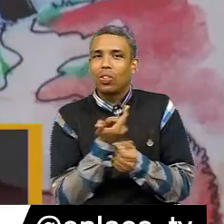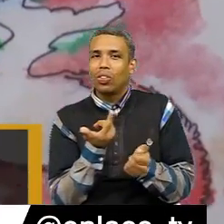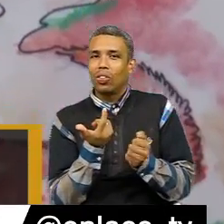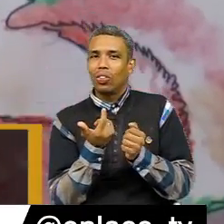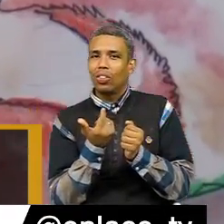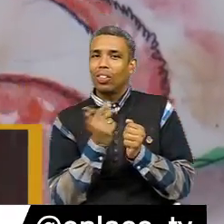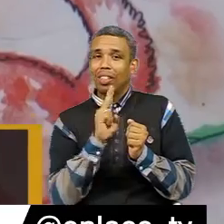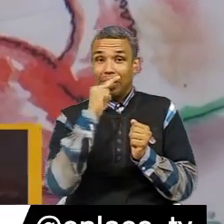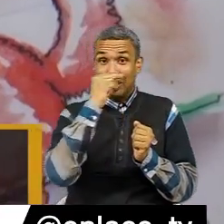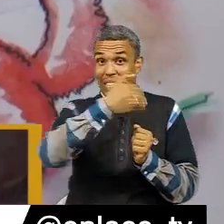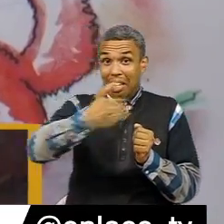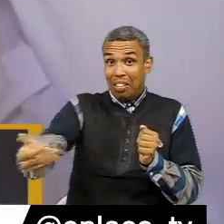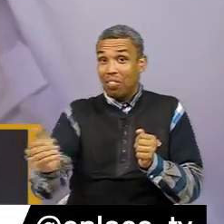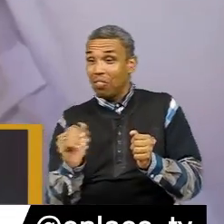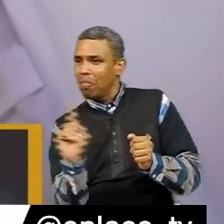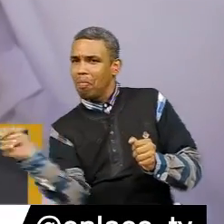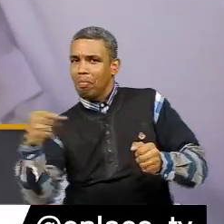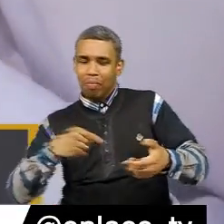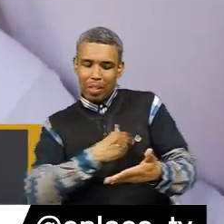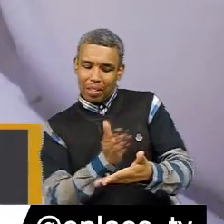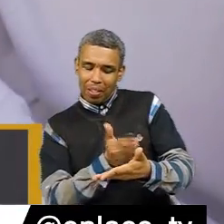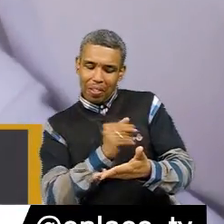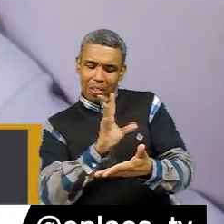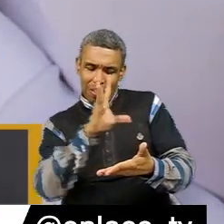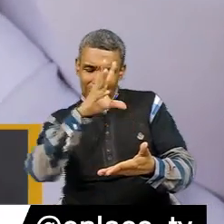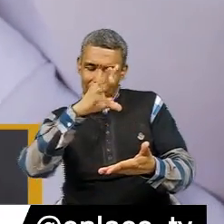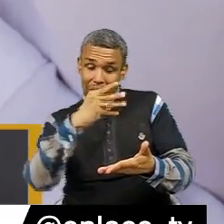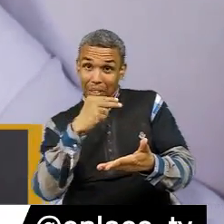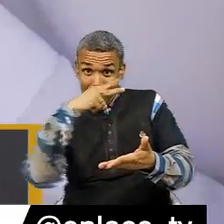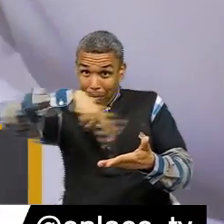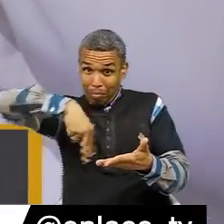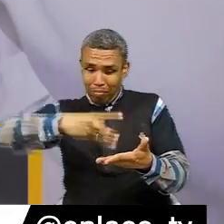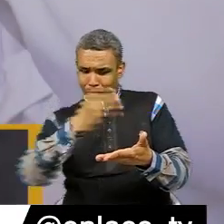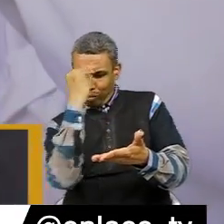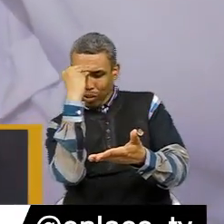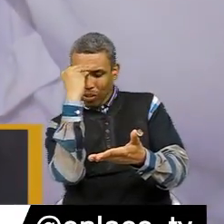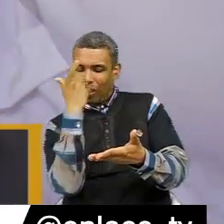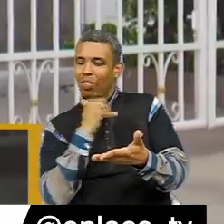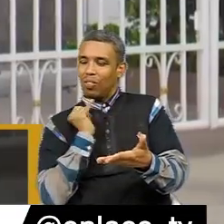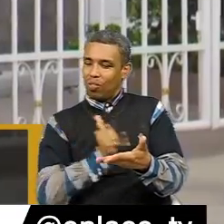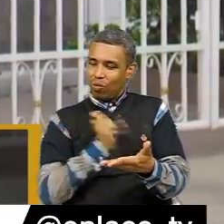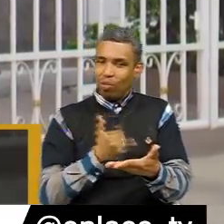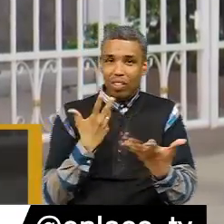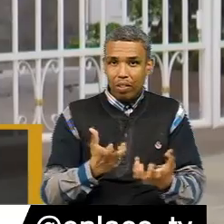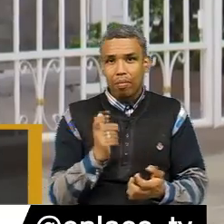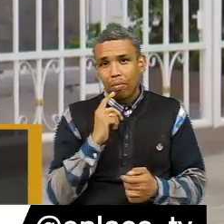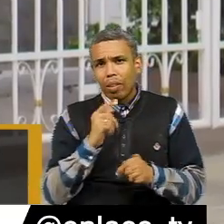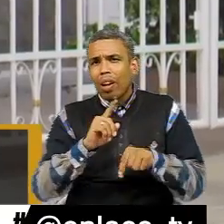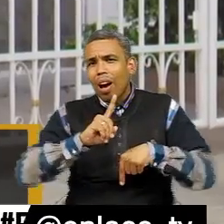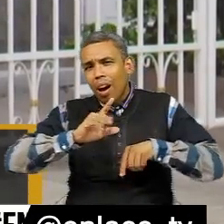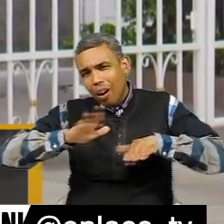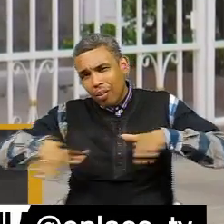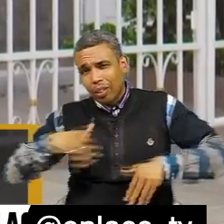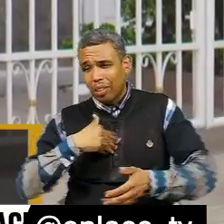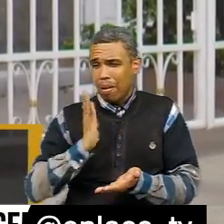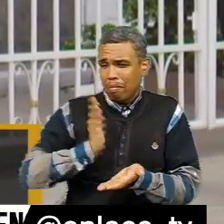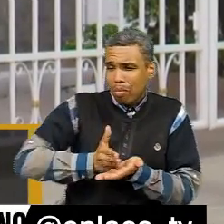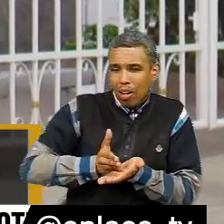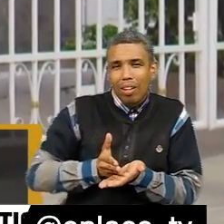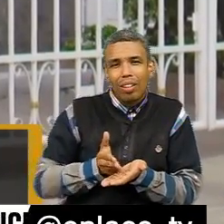otros niños se sientan identificados con esta historia. Y como dicen que hasta las situaciones adversas tienen su lado positivo, el impasse familiar vivido por